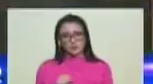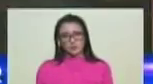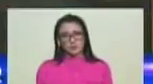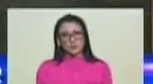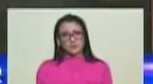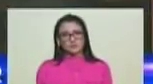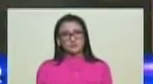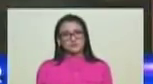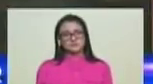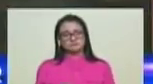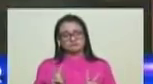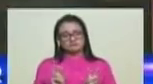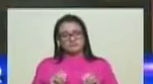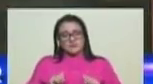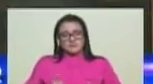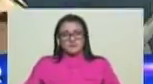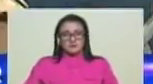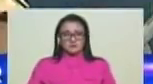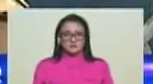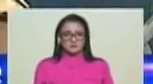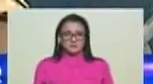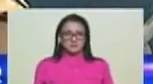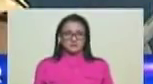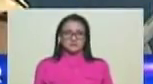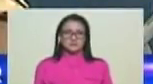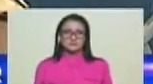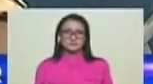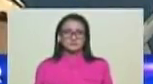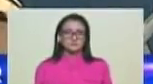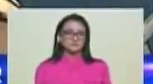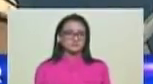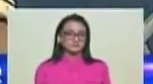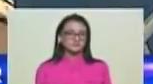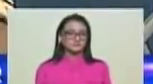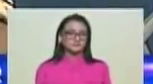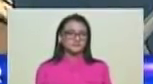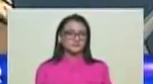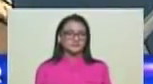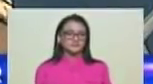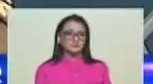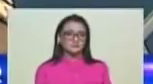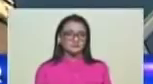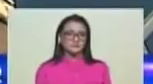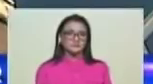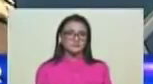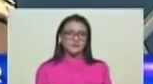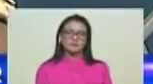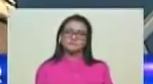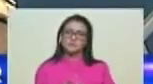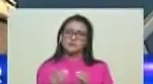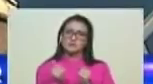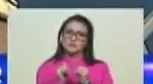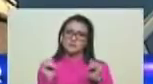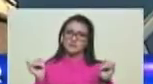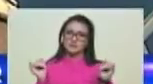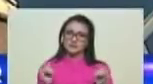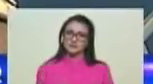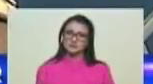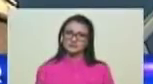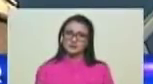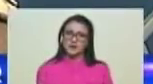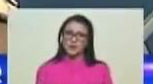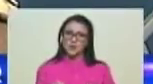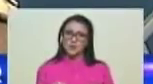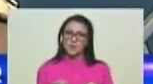nuevo comienzo. Un nuevo comienzo que esté basado sobre todo en independencia